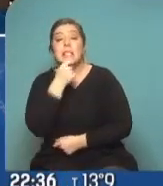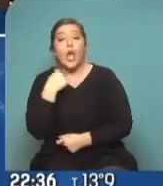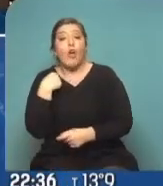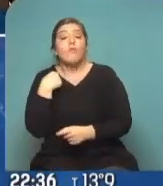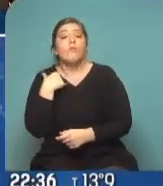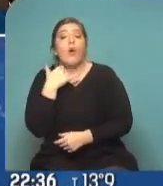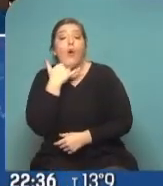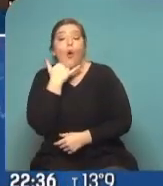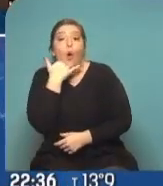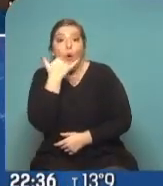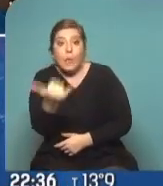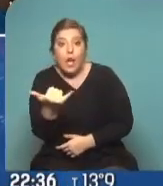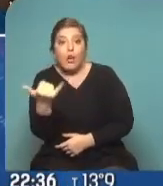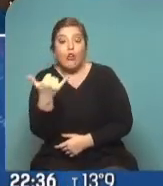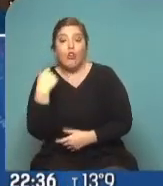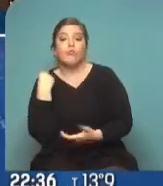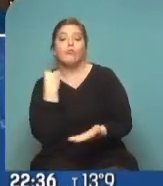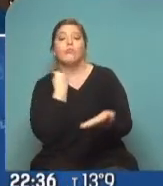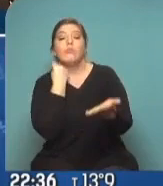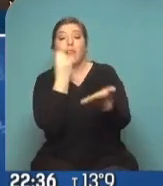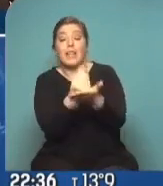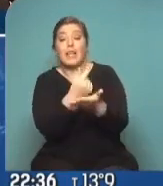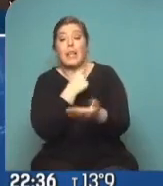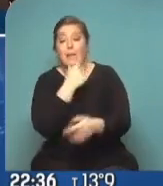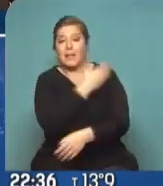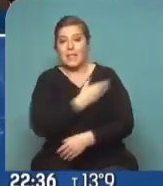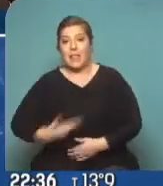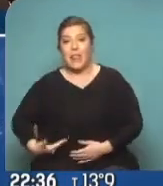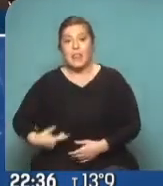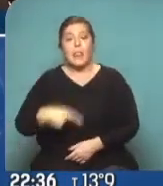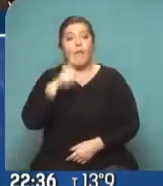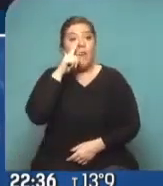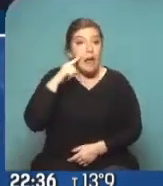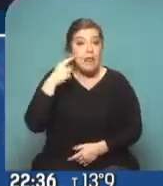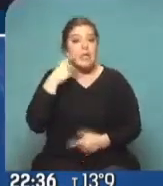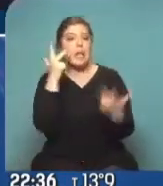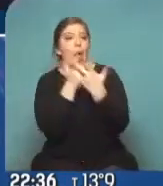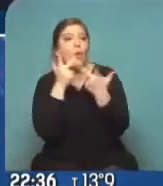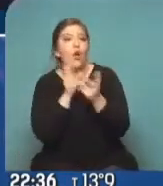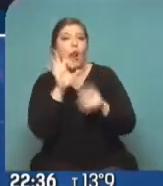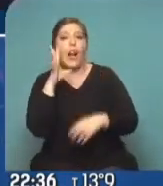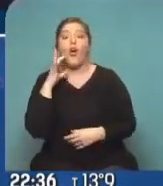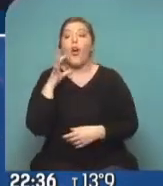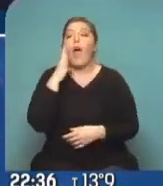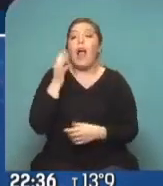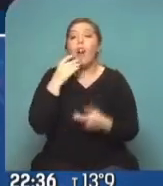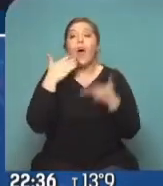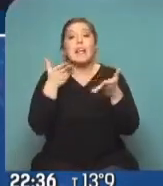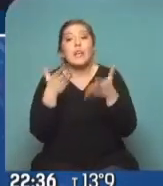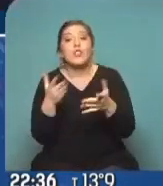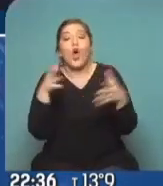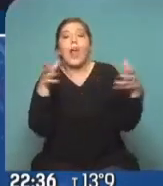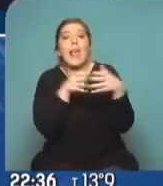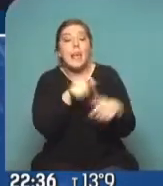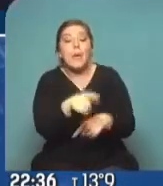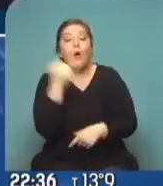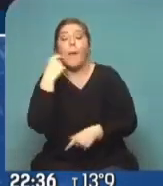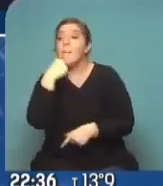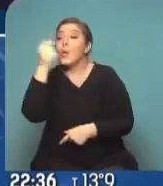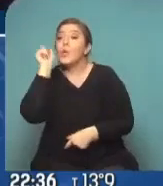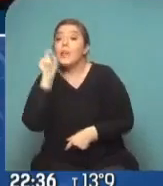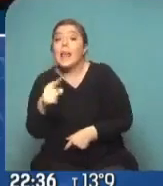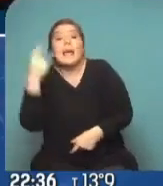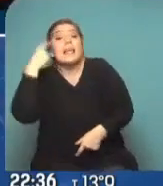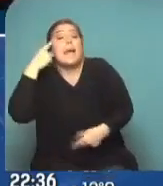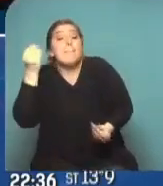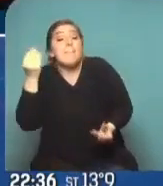candidato a presidente del Frente de Todos, Alberto Fernández, si pudo charlar con él o con algún asesor de su equipo. Y preguntarle usted qué